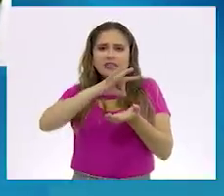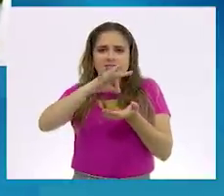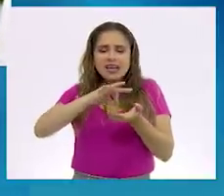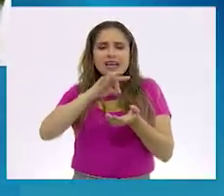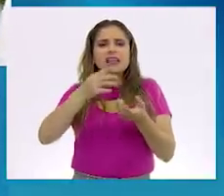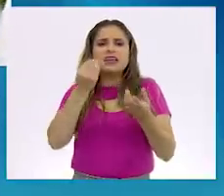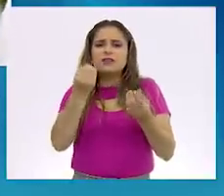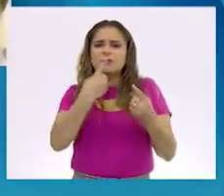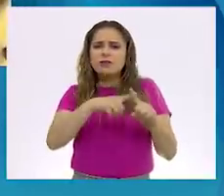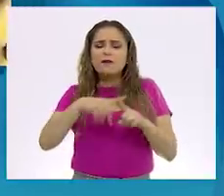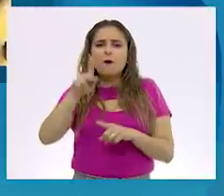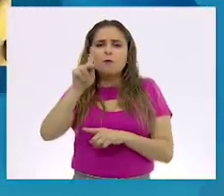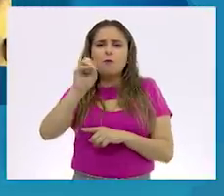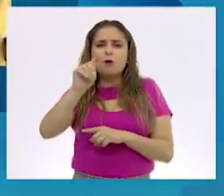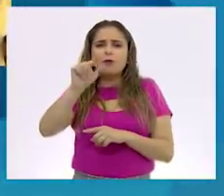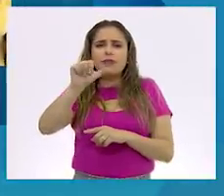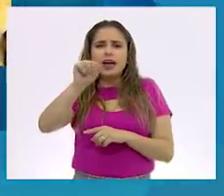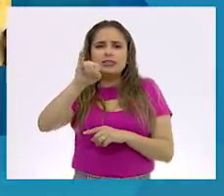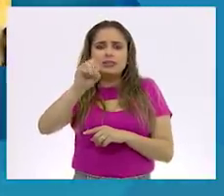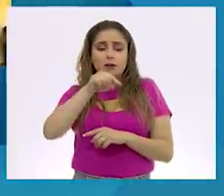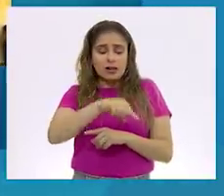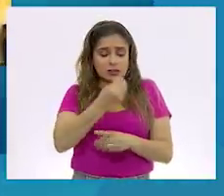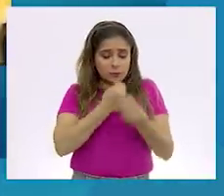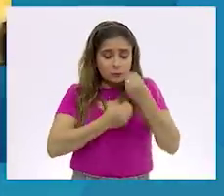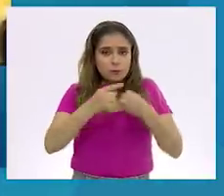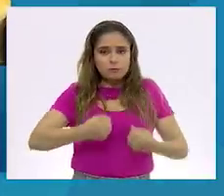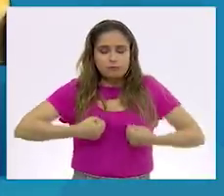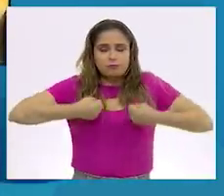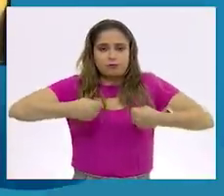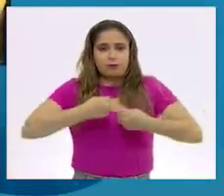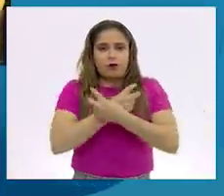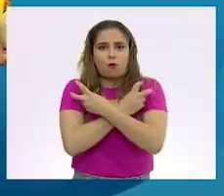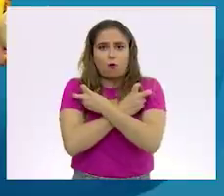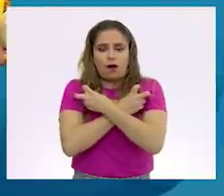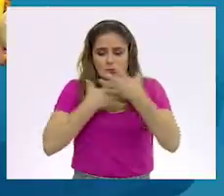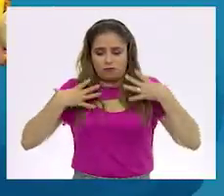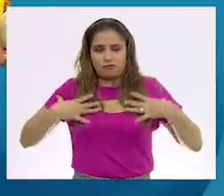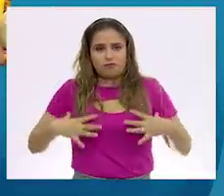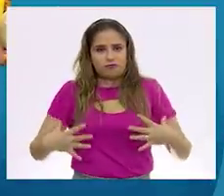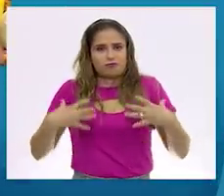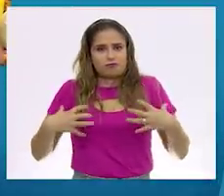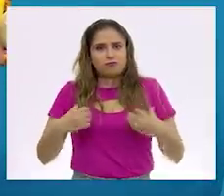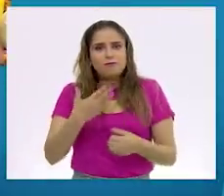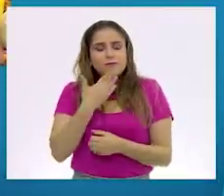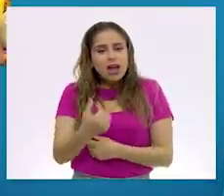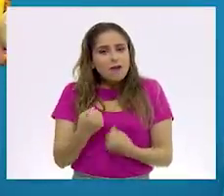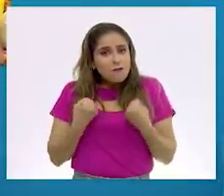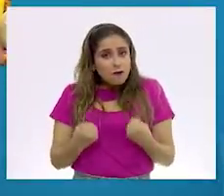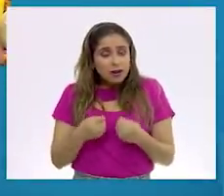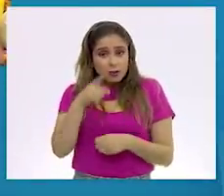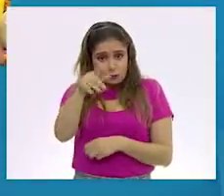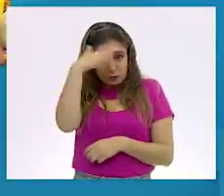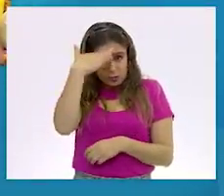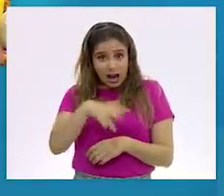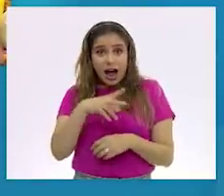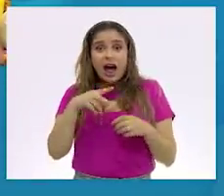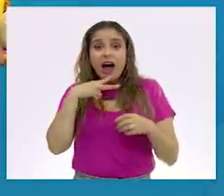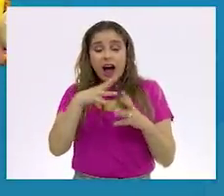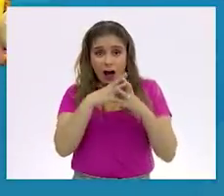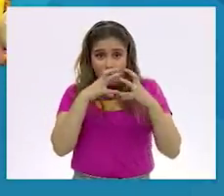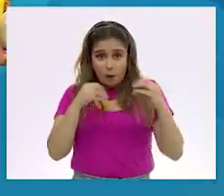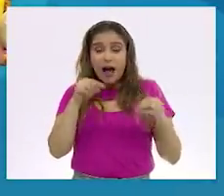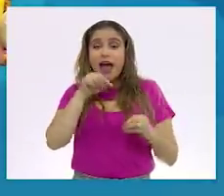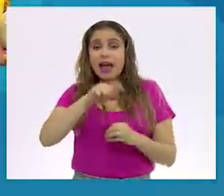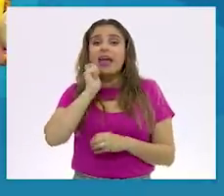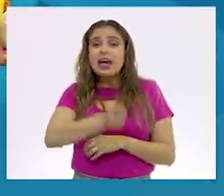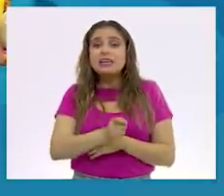gran cantidad de potasio que nos ayuda a fortalecer los huesos y músculos. ¿Sabían que el aguacate es una fruta y